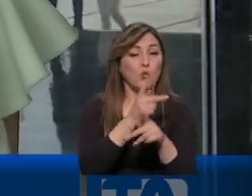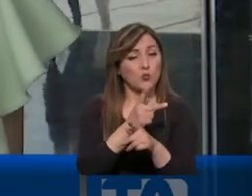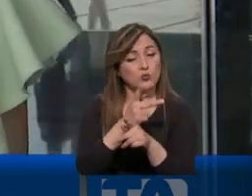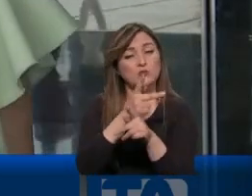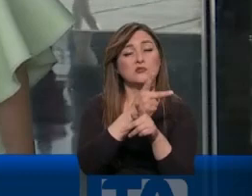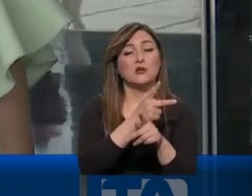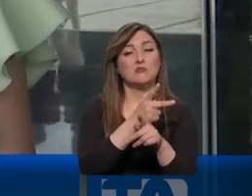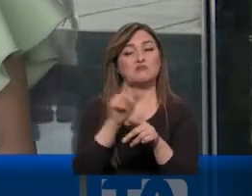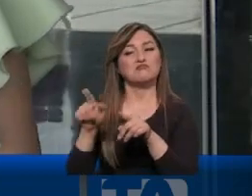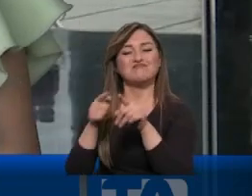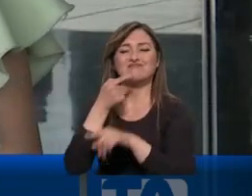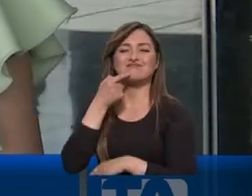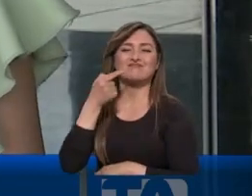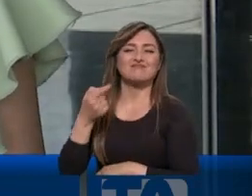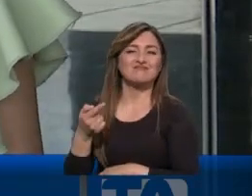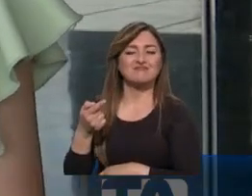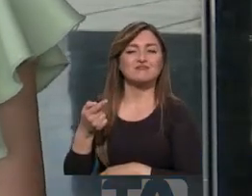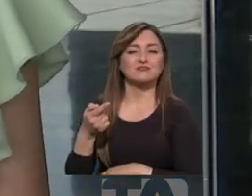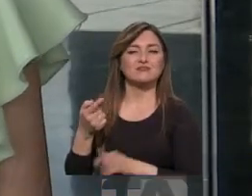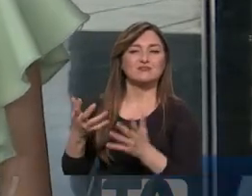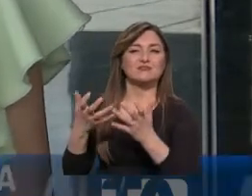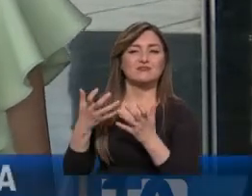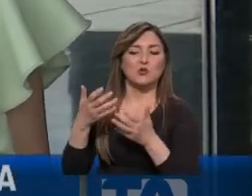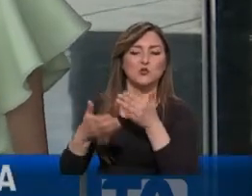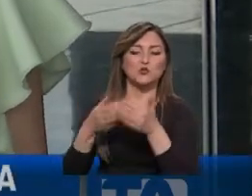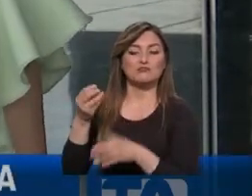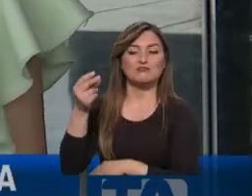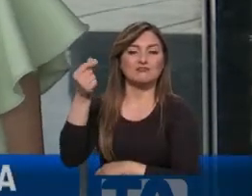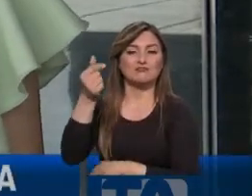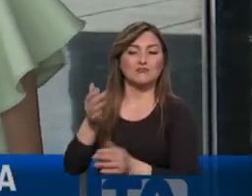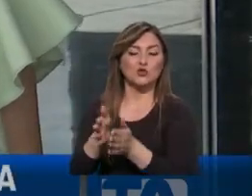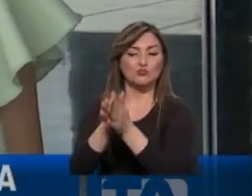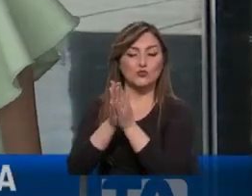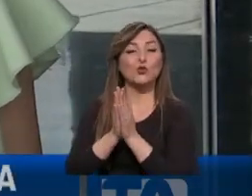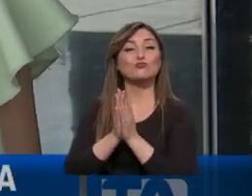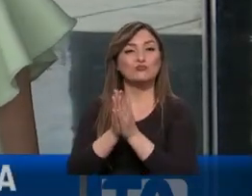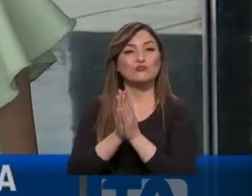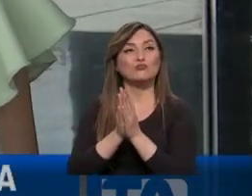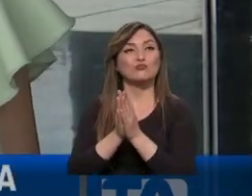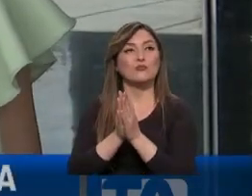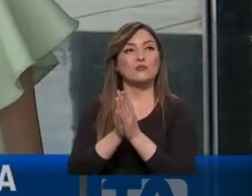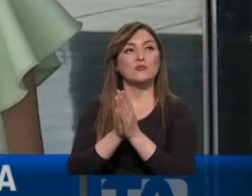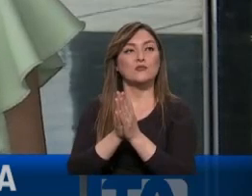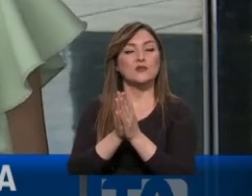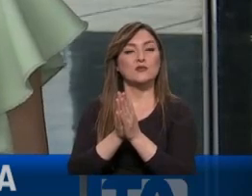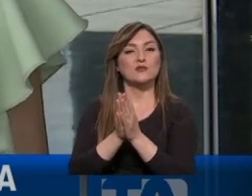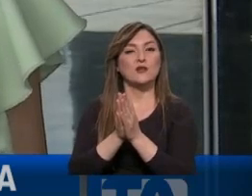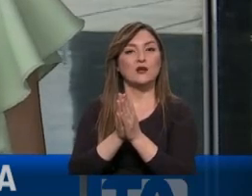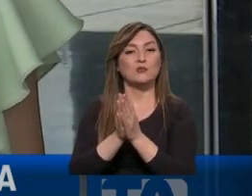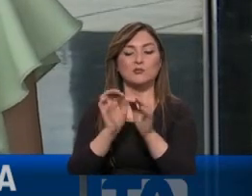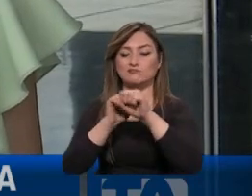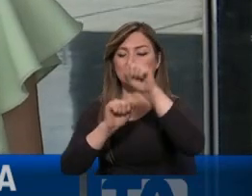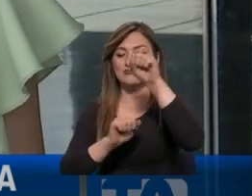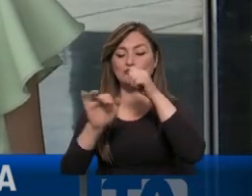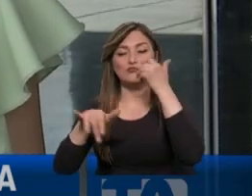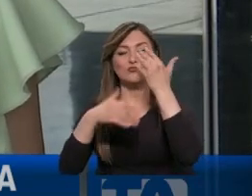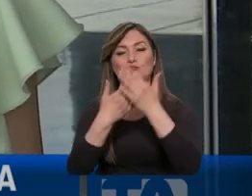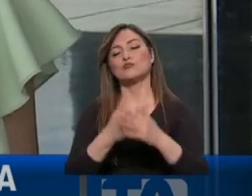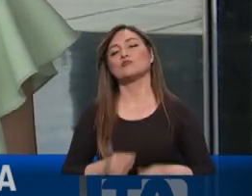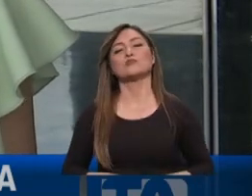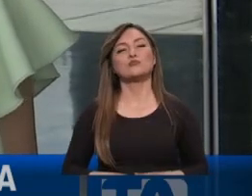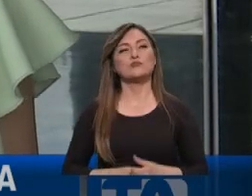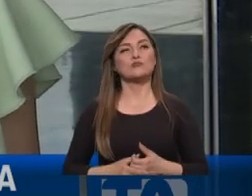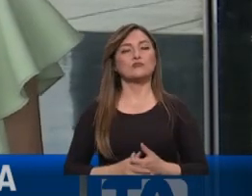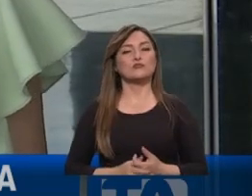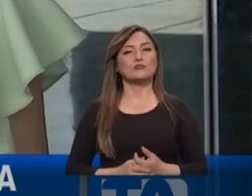prudencia, mientras que otros, en cambio, quieren acelerar los procesos solicitando que se levante la reserva en estos casos. Nosotros les hemos